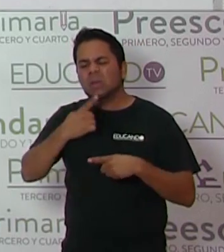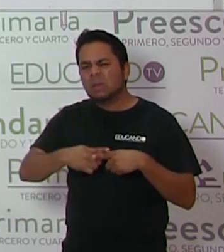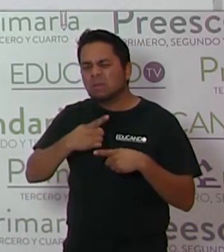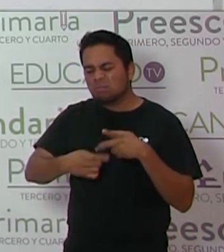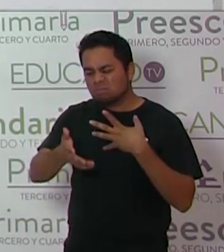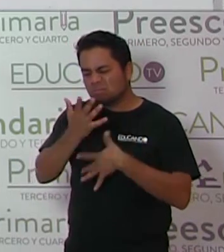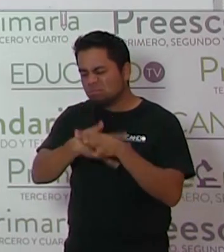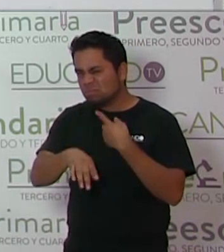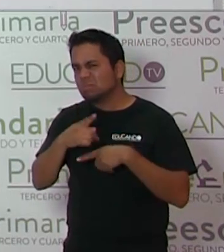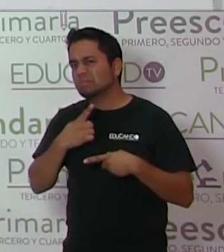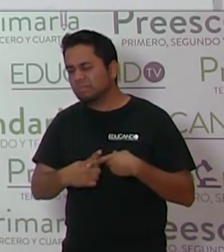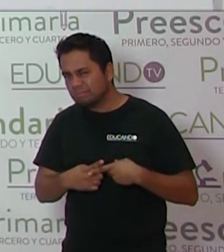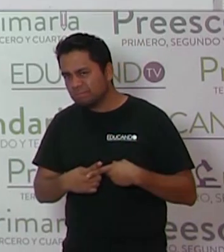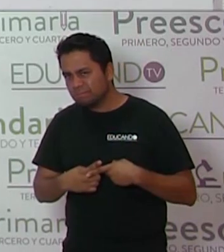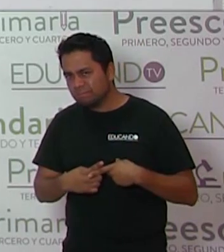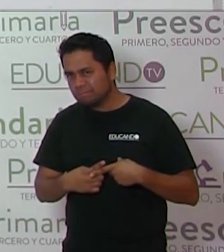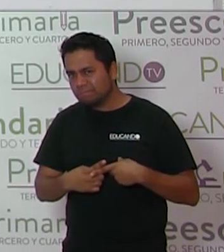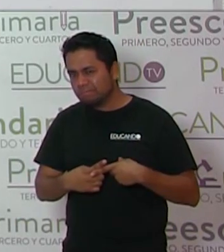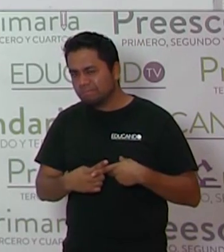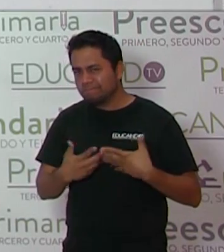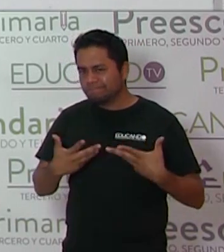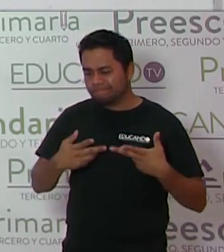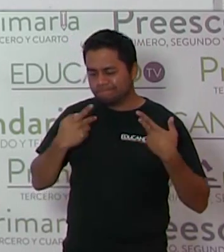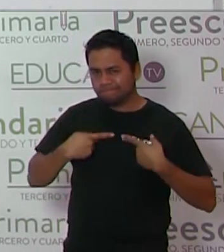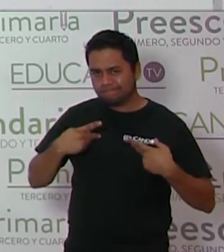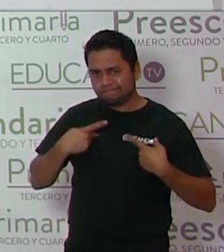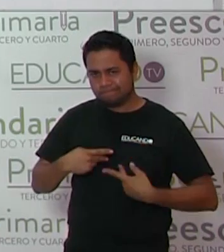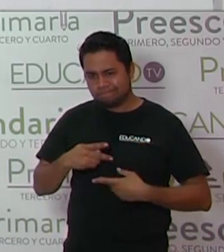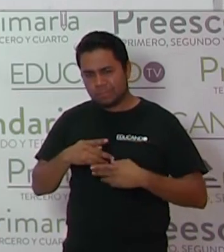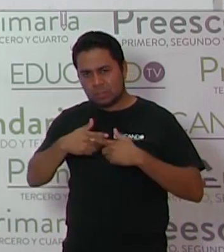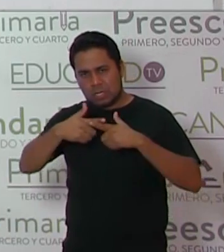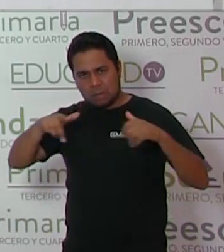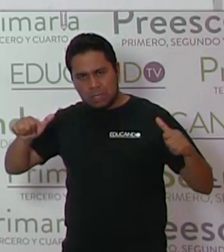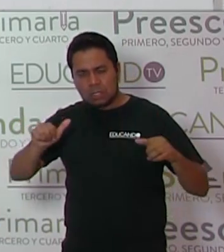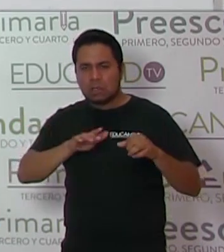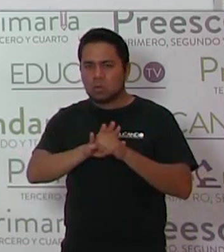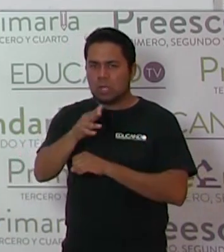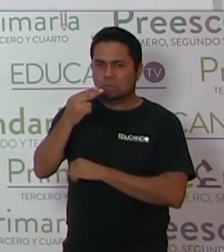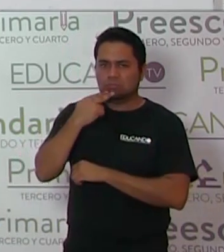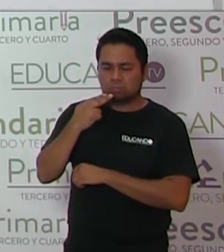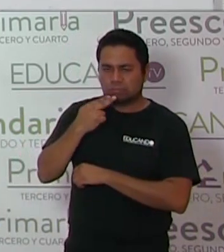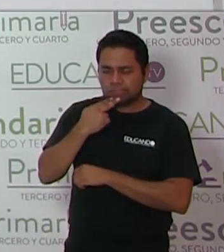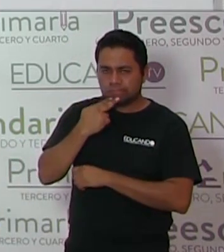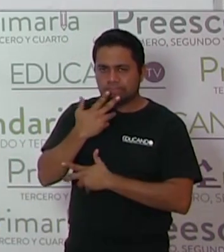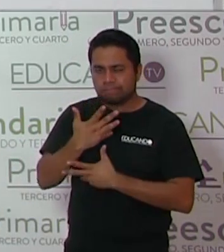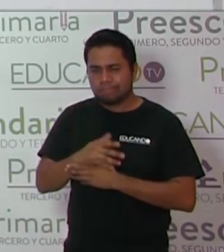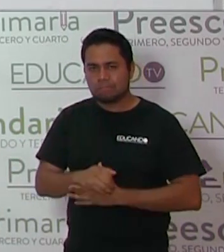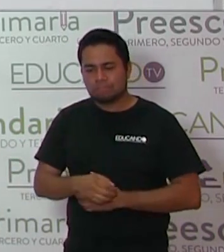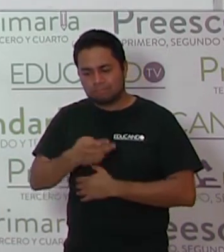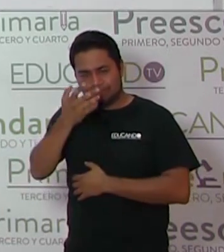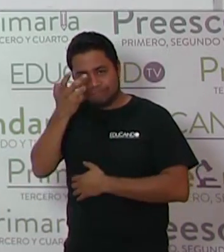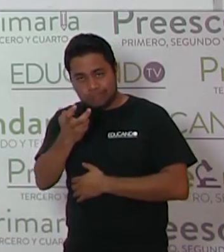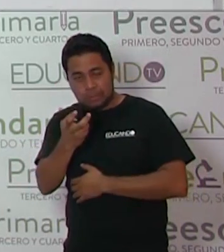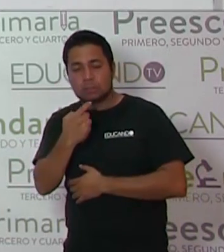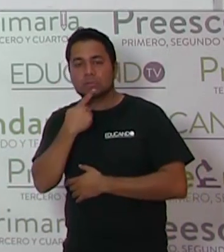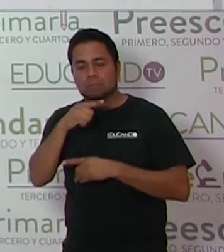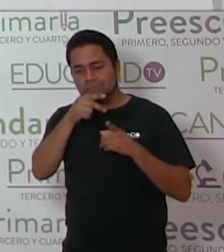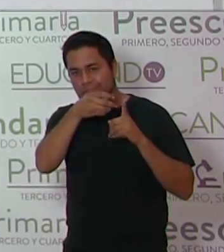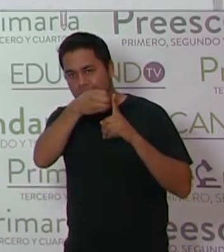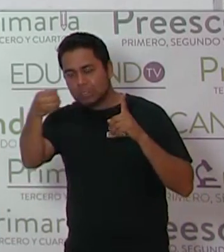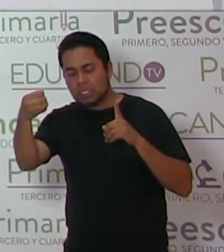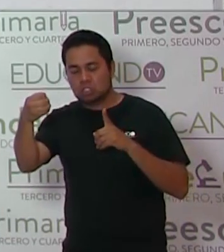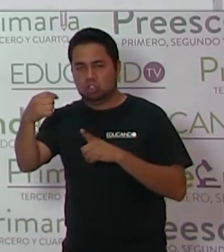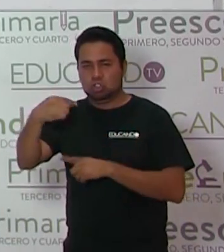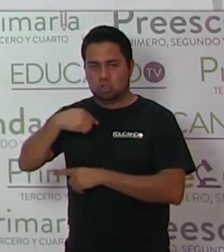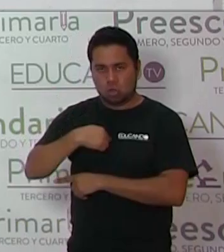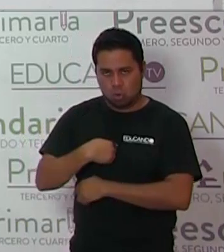está hablando? ¿En qué persona gramatical está hablando? Está hablando